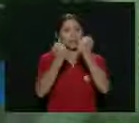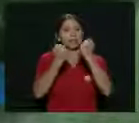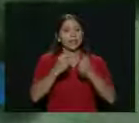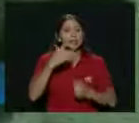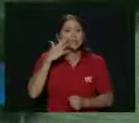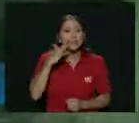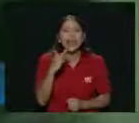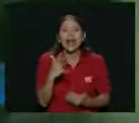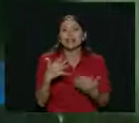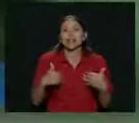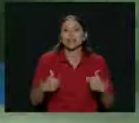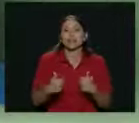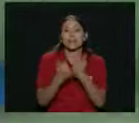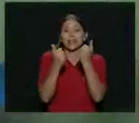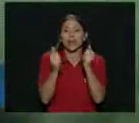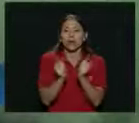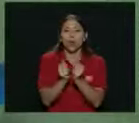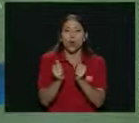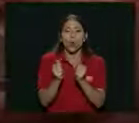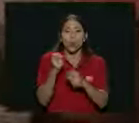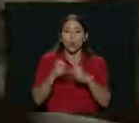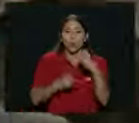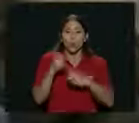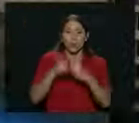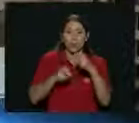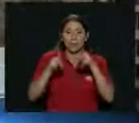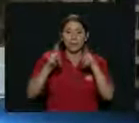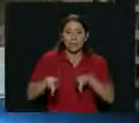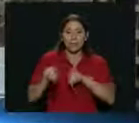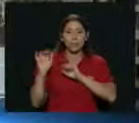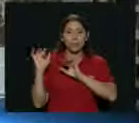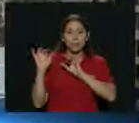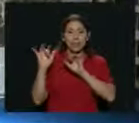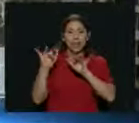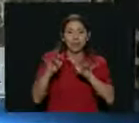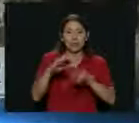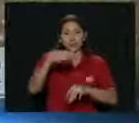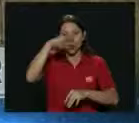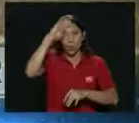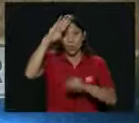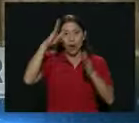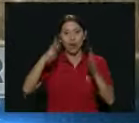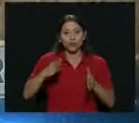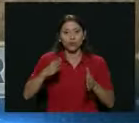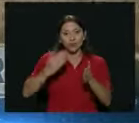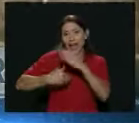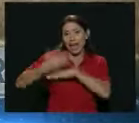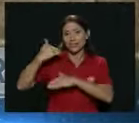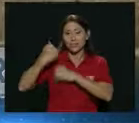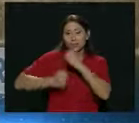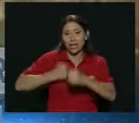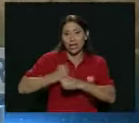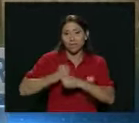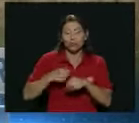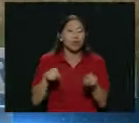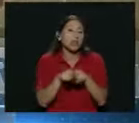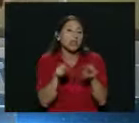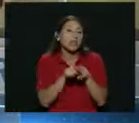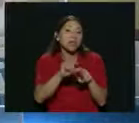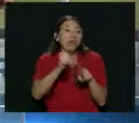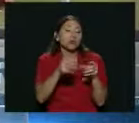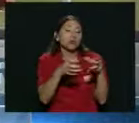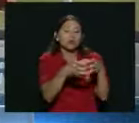para la institucionalidad, similares a los que se enfrentaron, por ejemplo, con la crisis de los migrantes cubanos hace unos años, o de